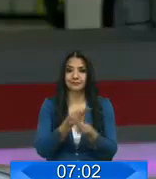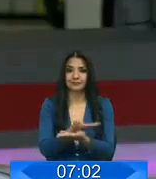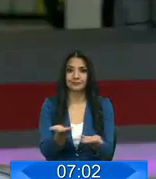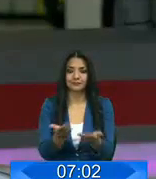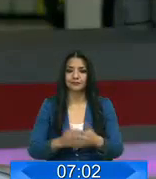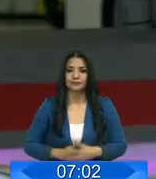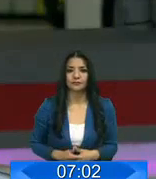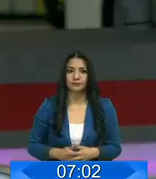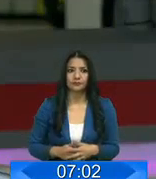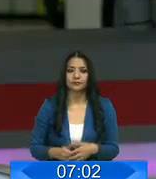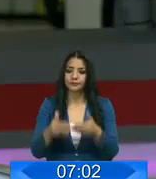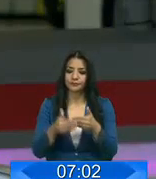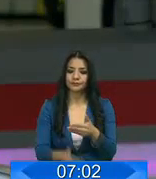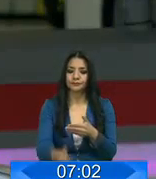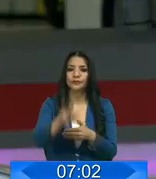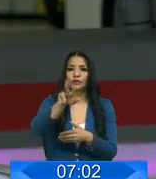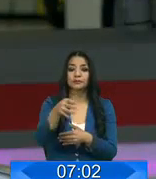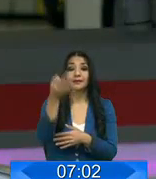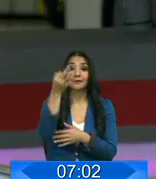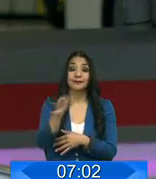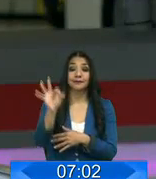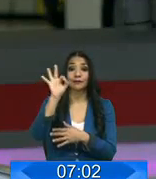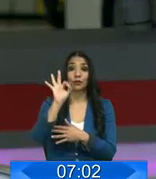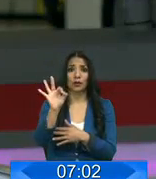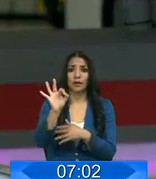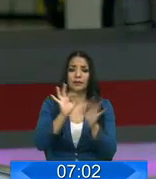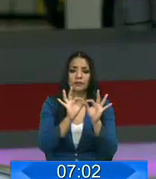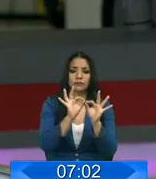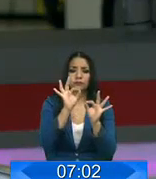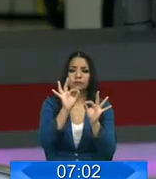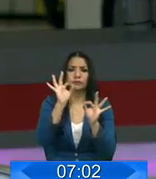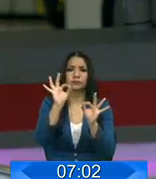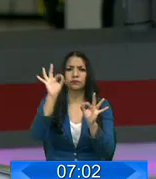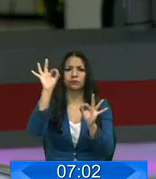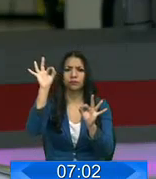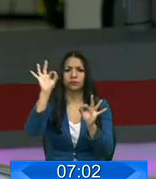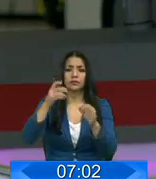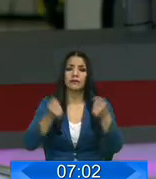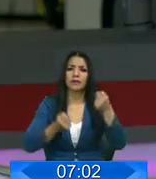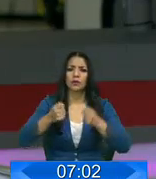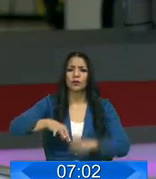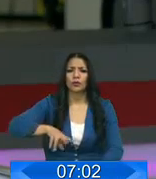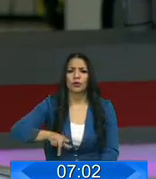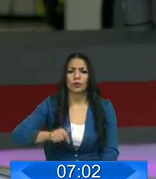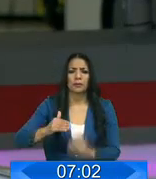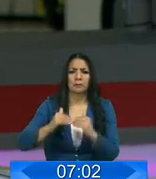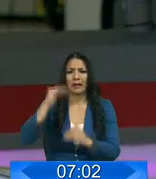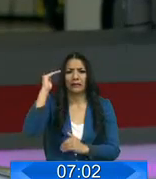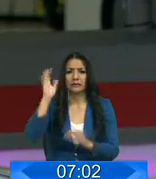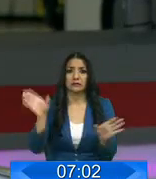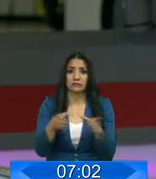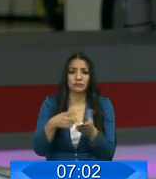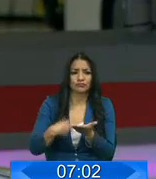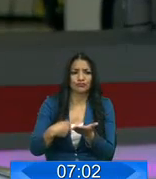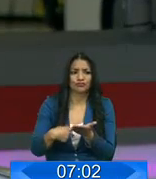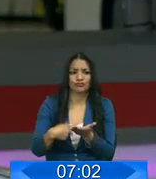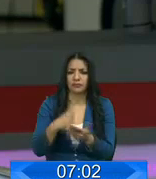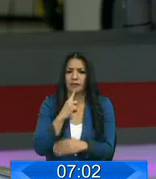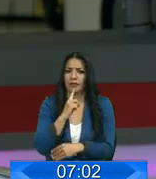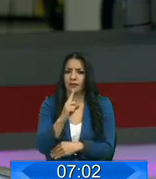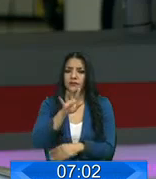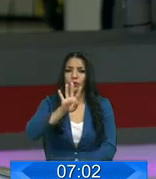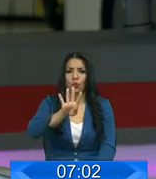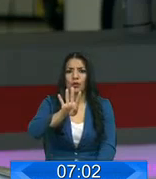en lo que va del 2019 las cifras se han incrementado en los casos de robo de vehículos. Tras un análisis se observa que existen